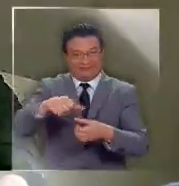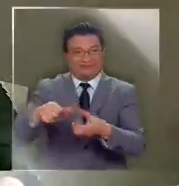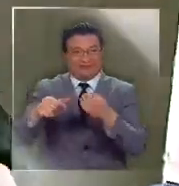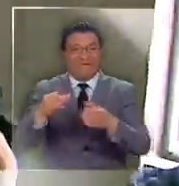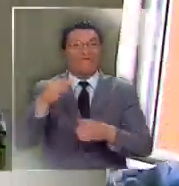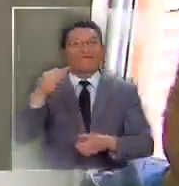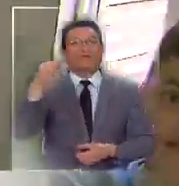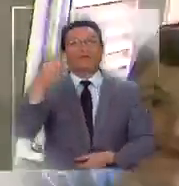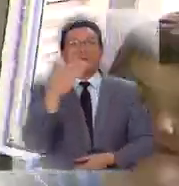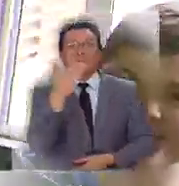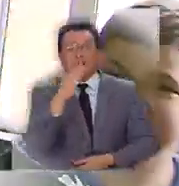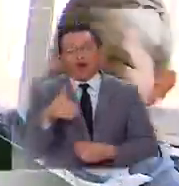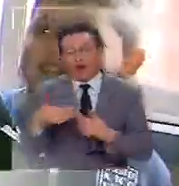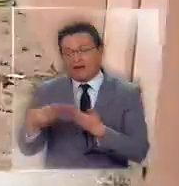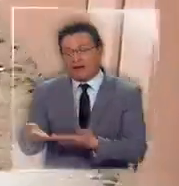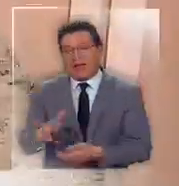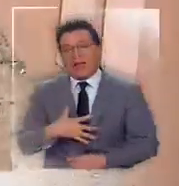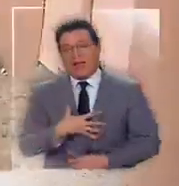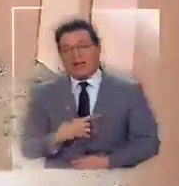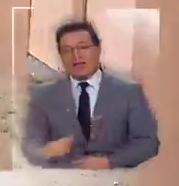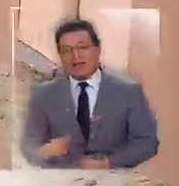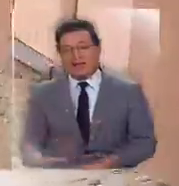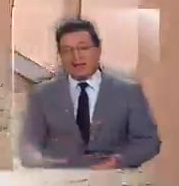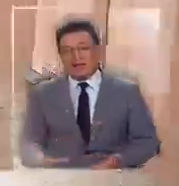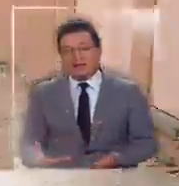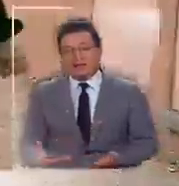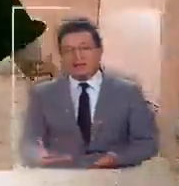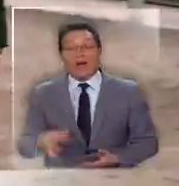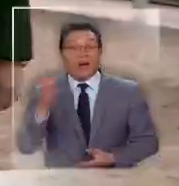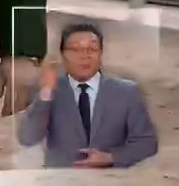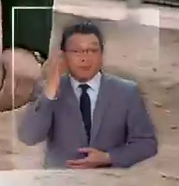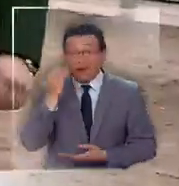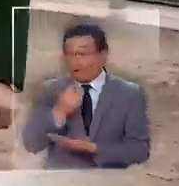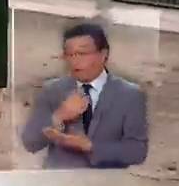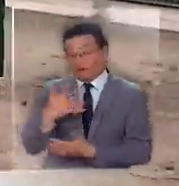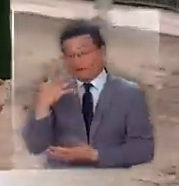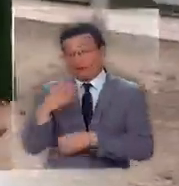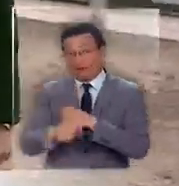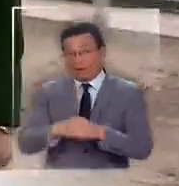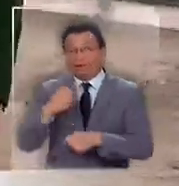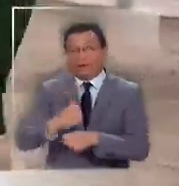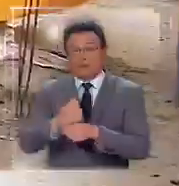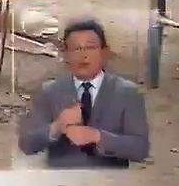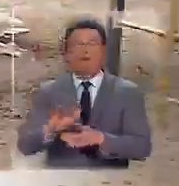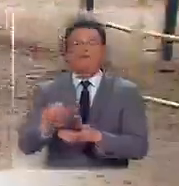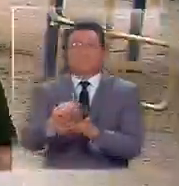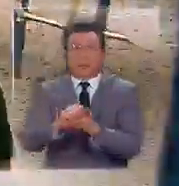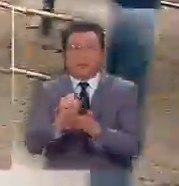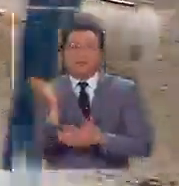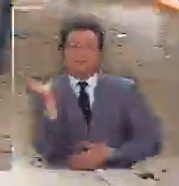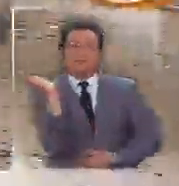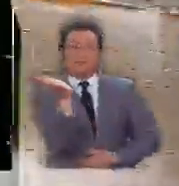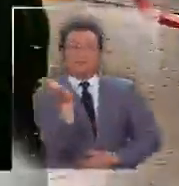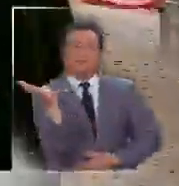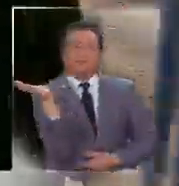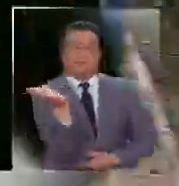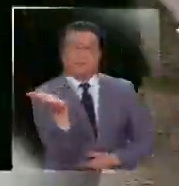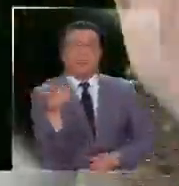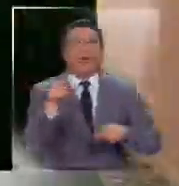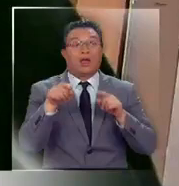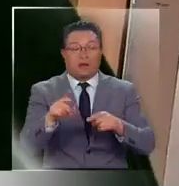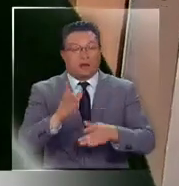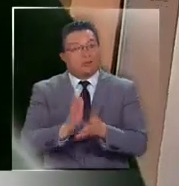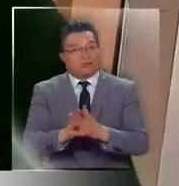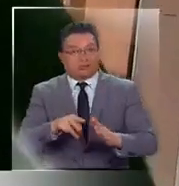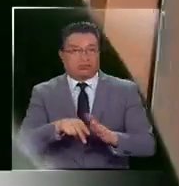futuro mejor para sus hijos. María Eugenia crió a sus 5 hijos trabajando de garzona. Camina presurosa para entrar a su nuevo